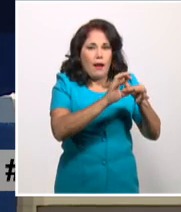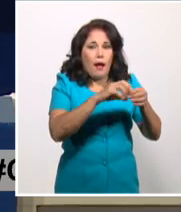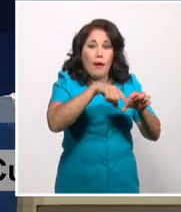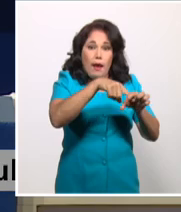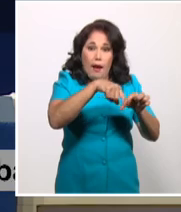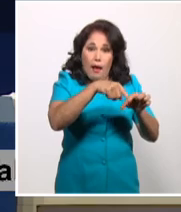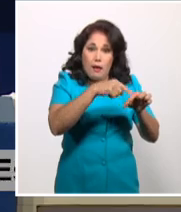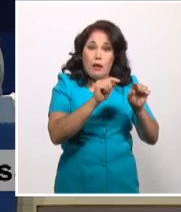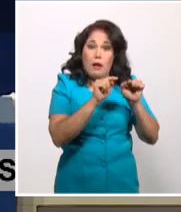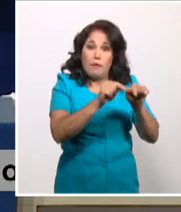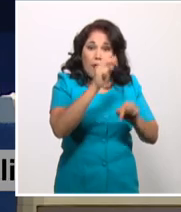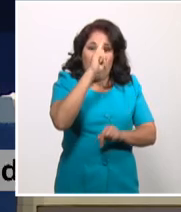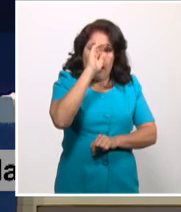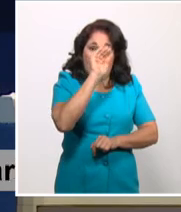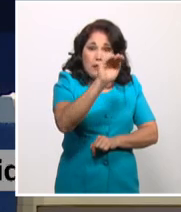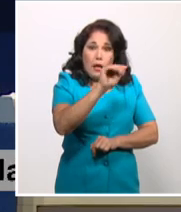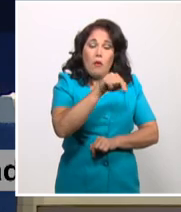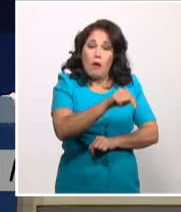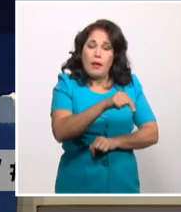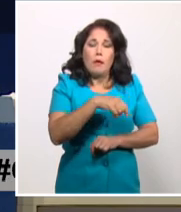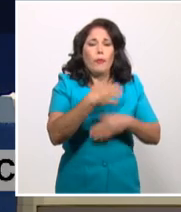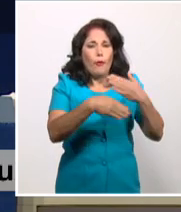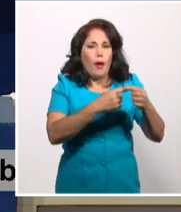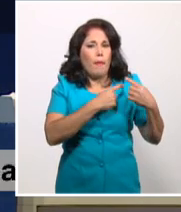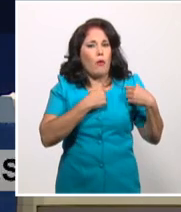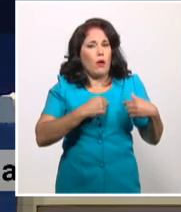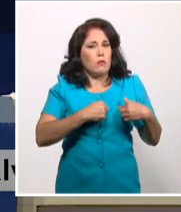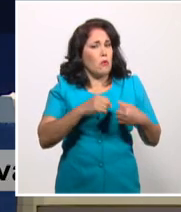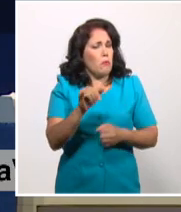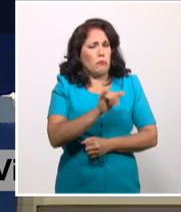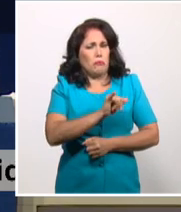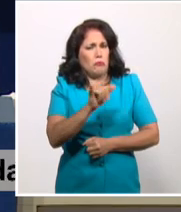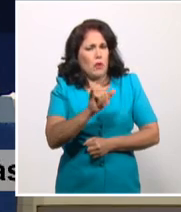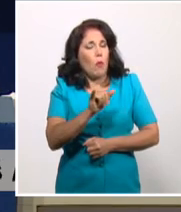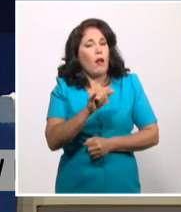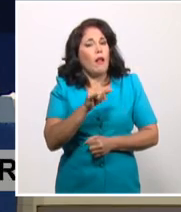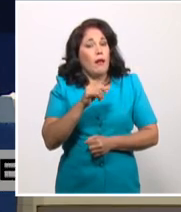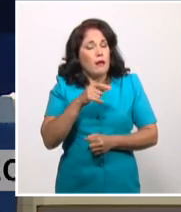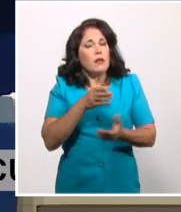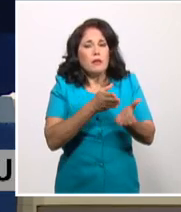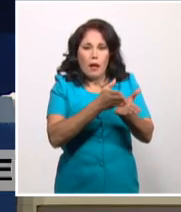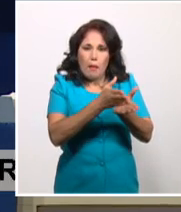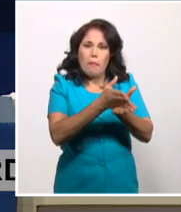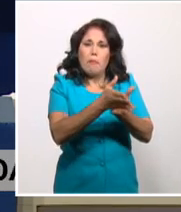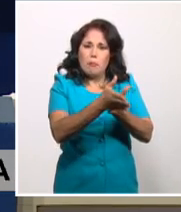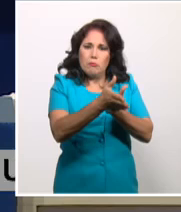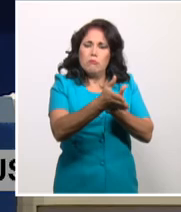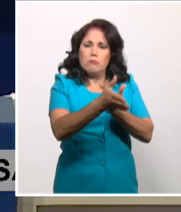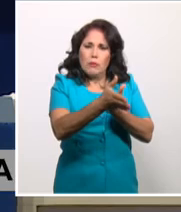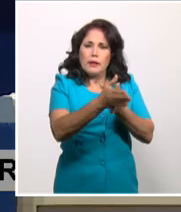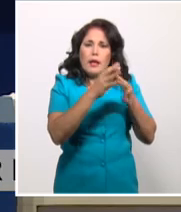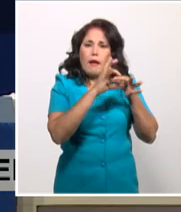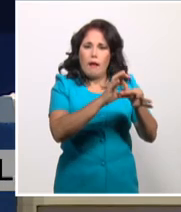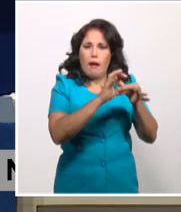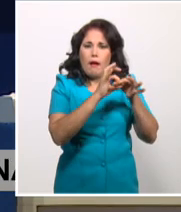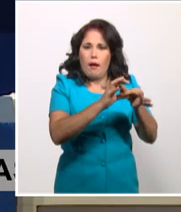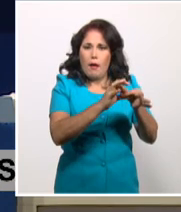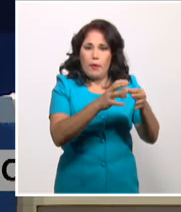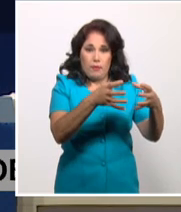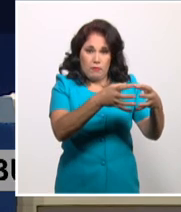Juventud con un antecedente de cardiopatía isquémica y que se mantiene reportado de grave como